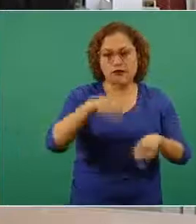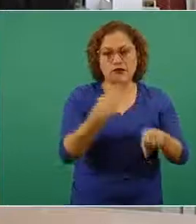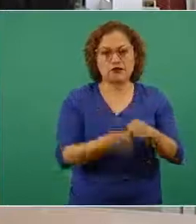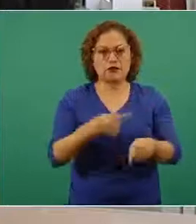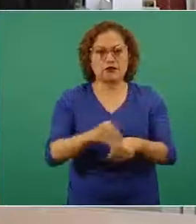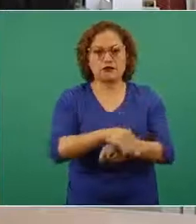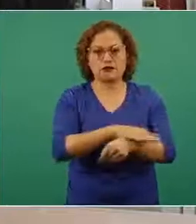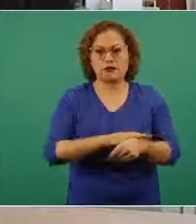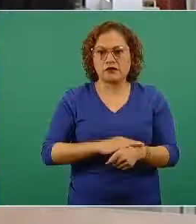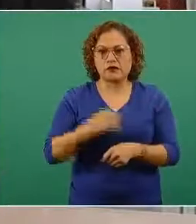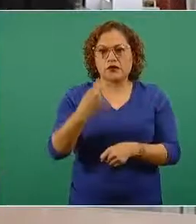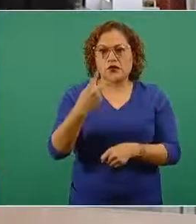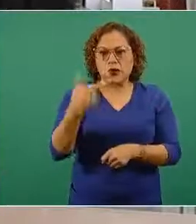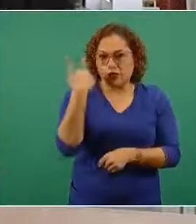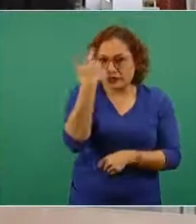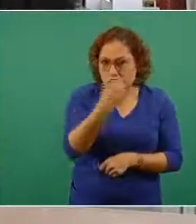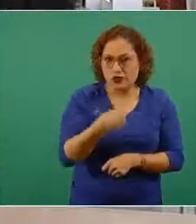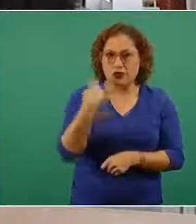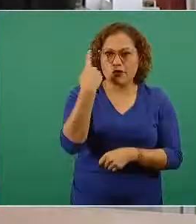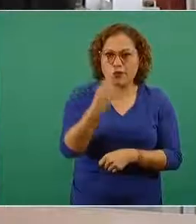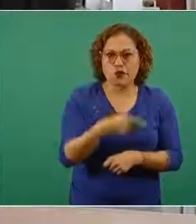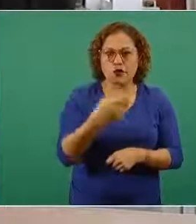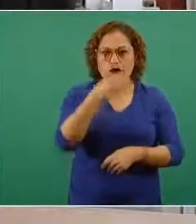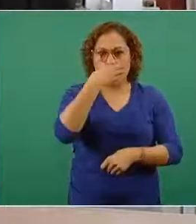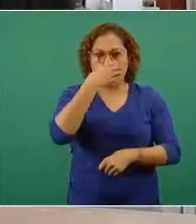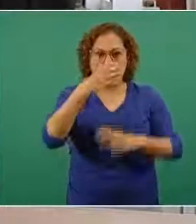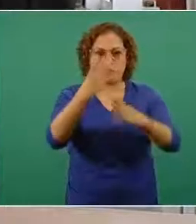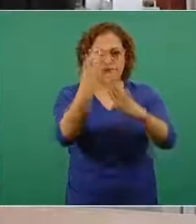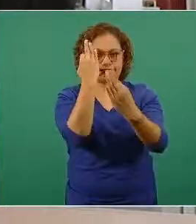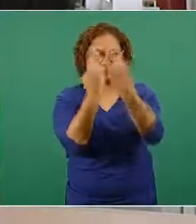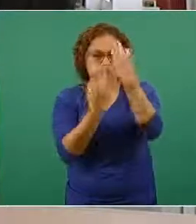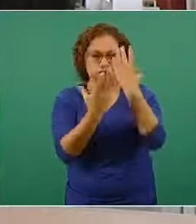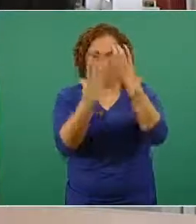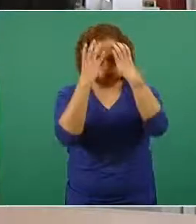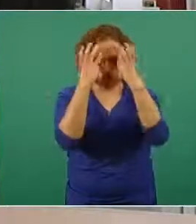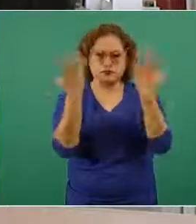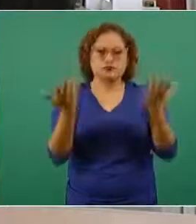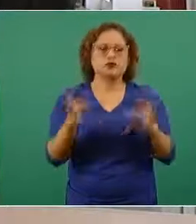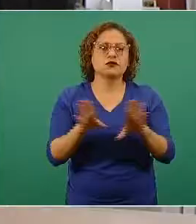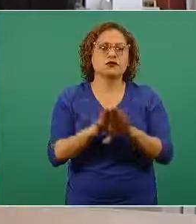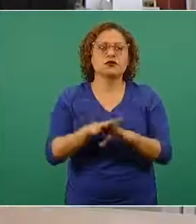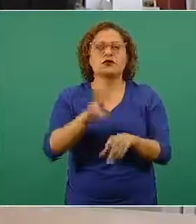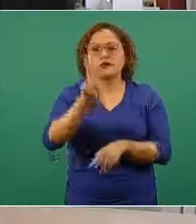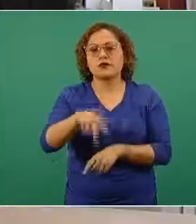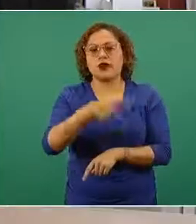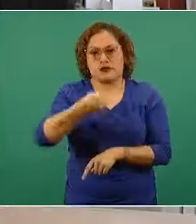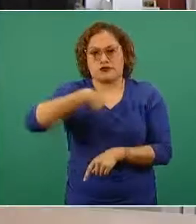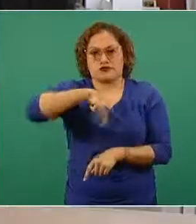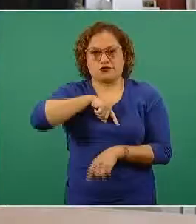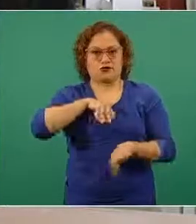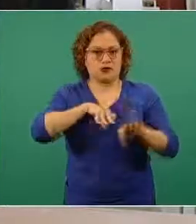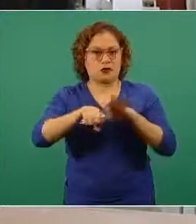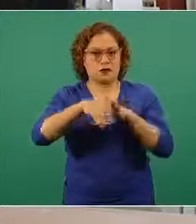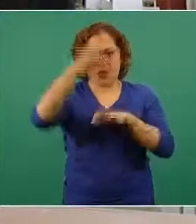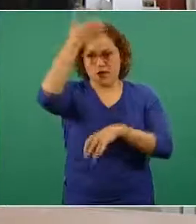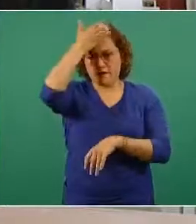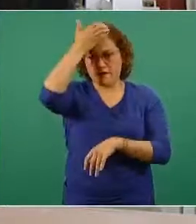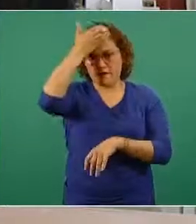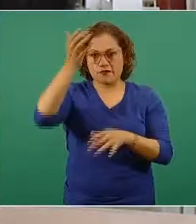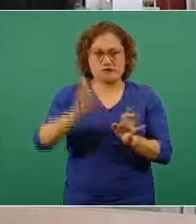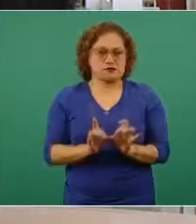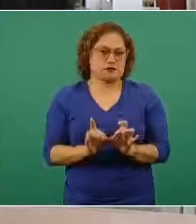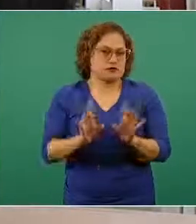tiebreak, todos tapados, con cubrebocas, con gogles. Pues como personal de enfermería es como una emoción muy inexplicable